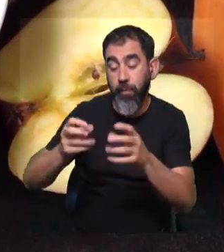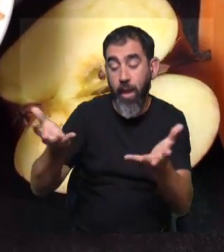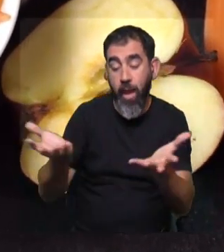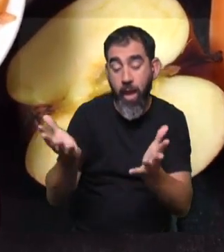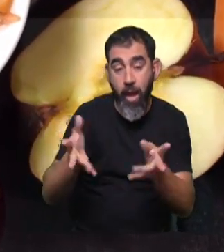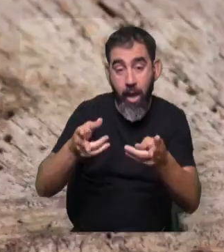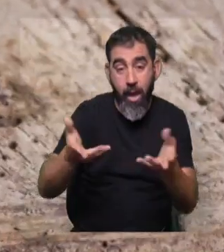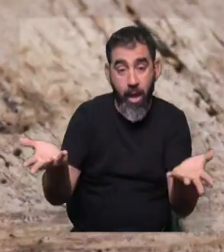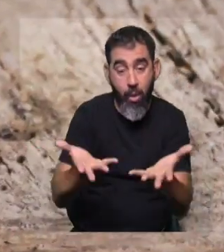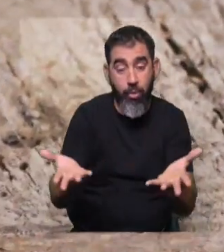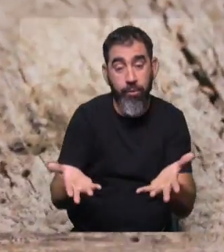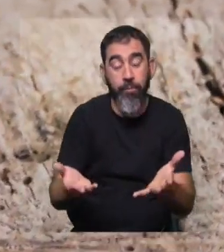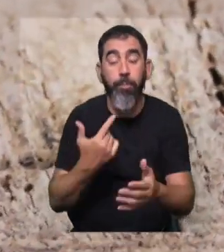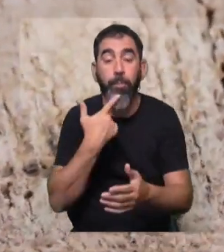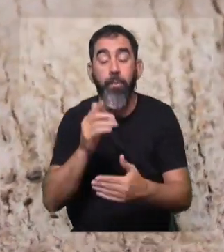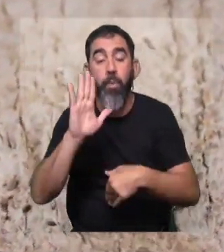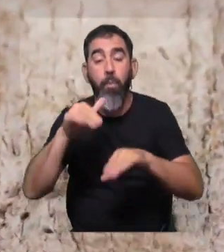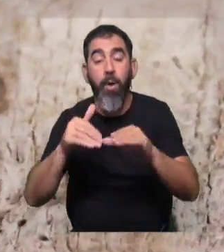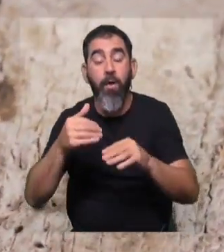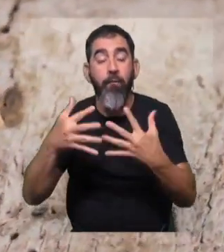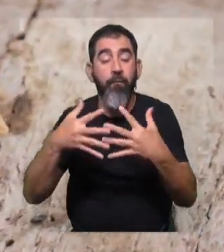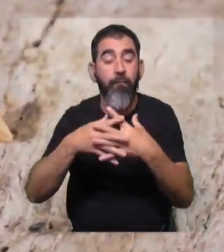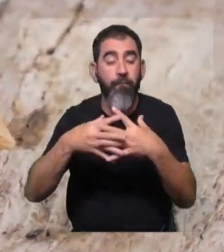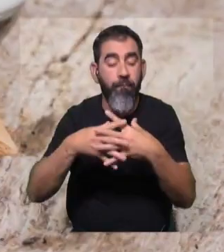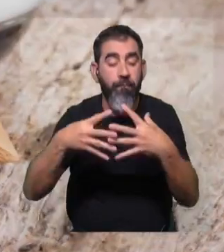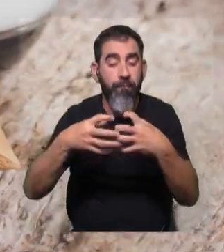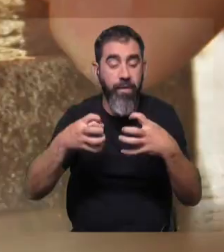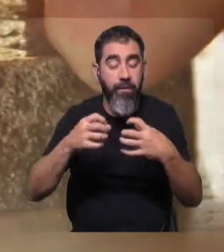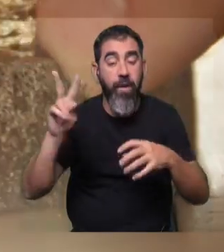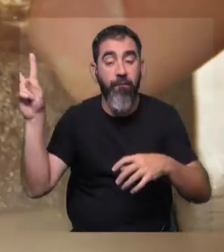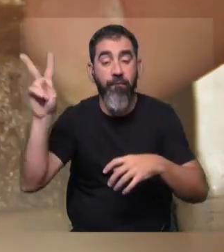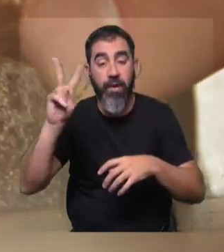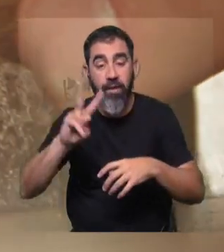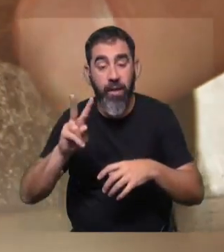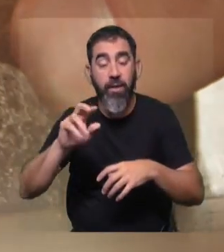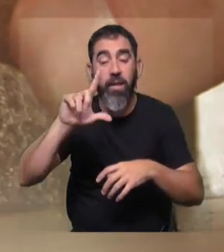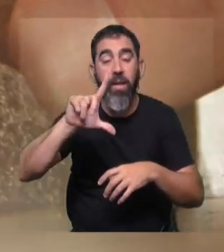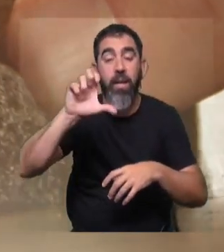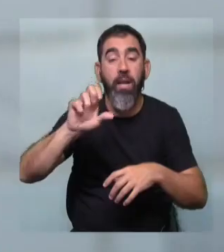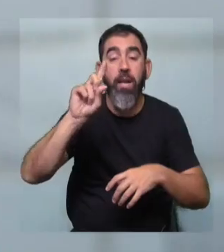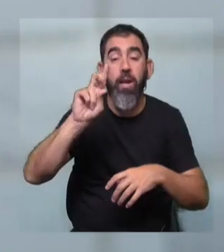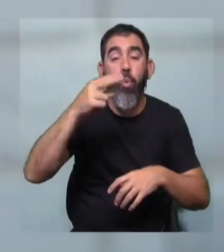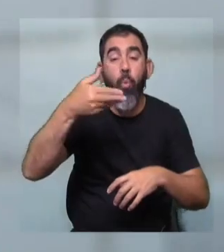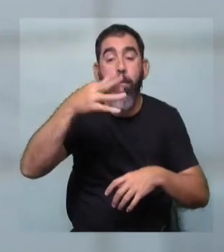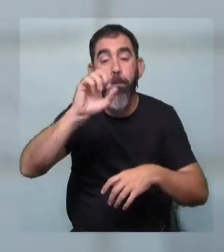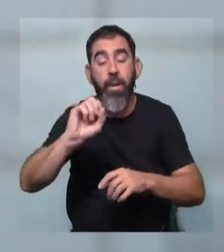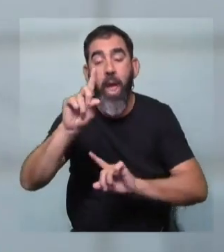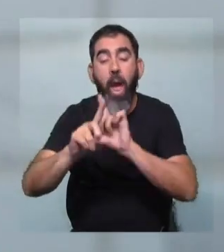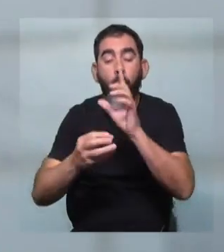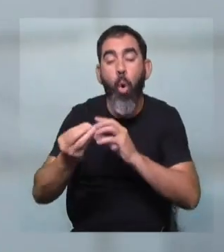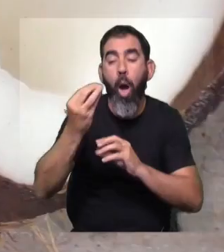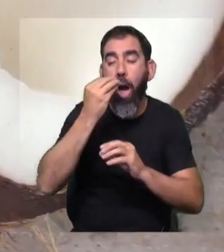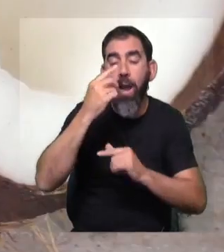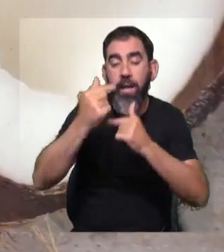línea de investigación, como quizás el aumentar las fibras, los vegetales, las legumbres, hortalizas, determinados alimentos,